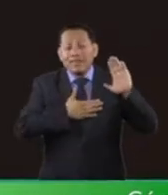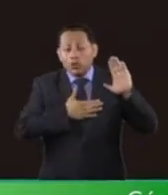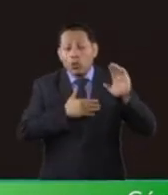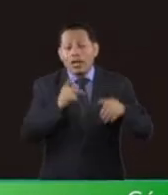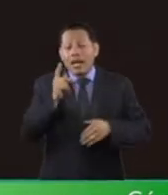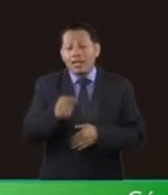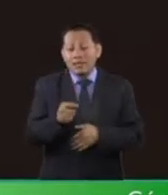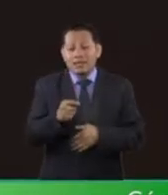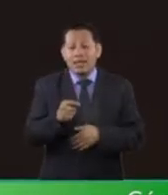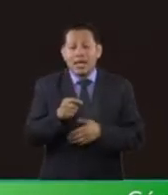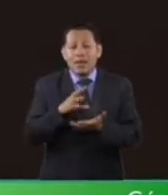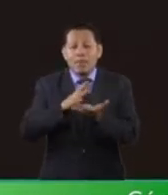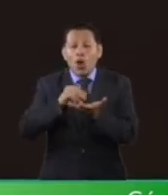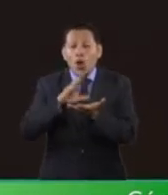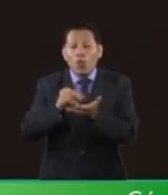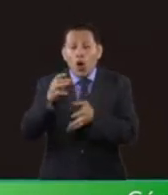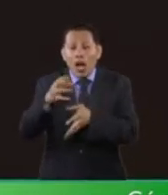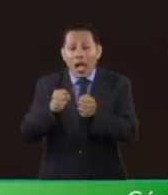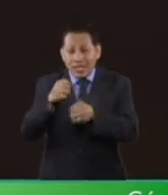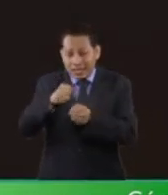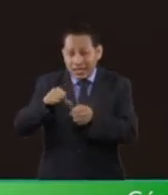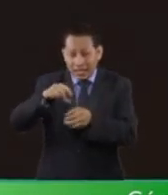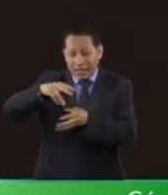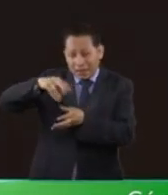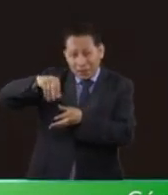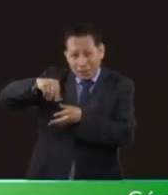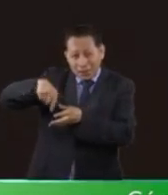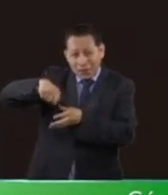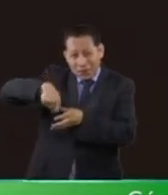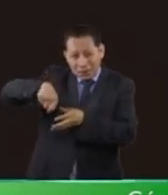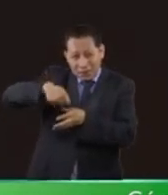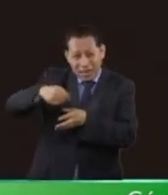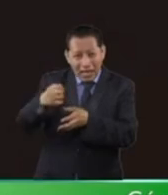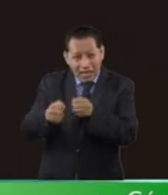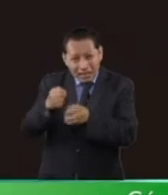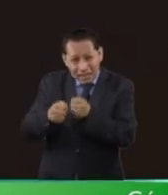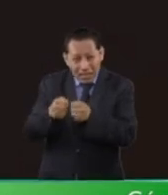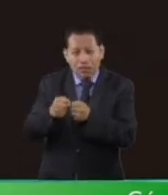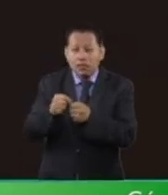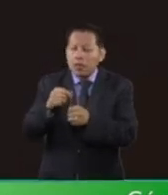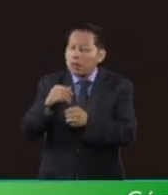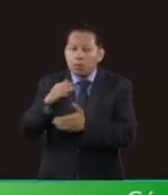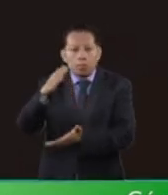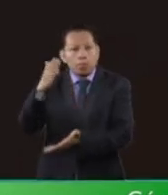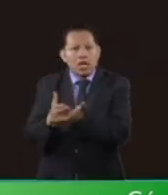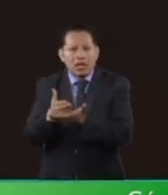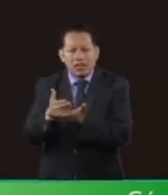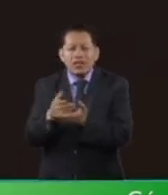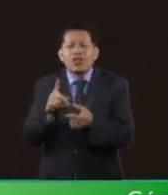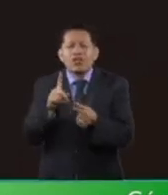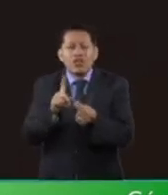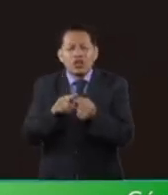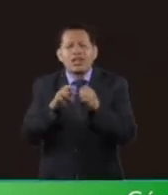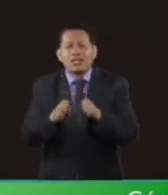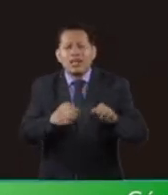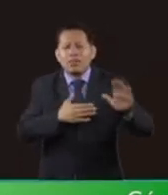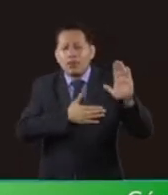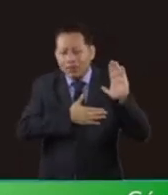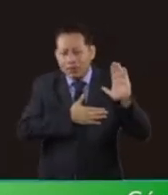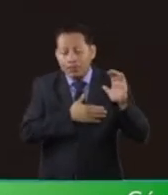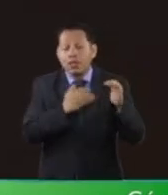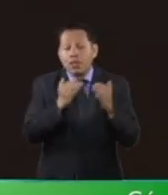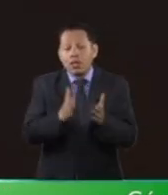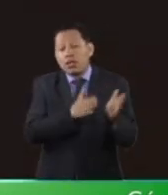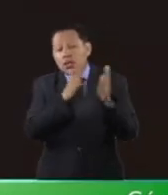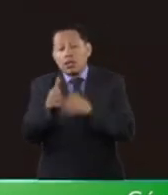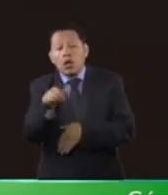desmedida de leche en polvo para proteger a quienes generan empleos en sus comunidades? En educación, que es otro